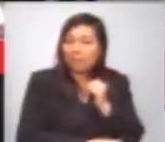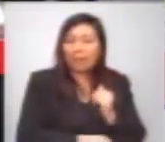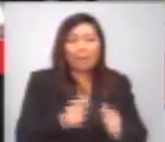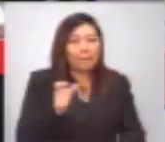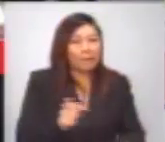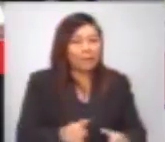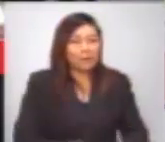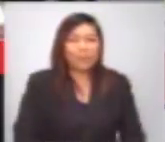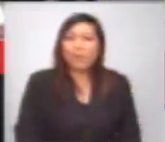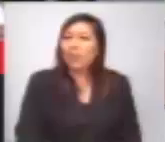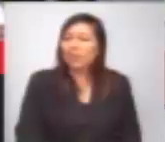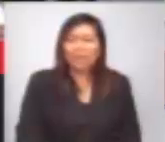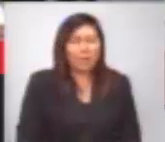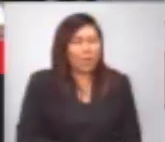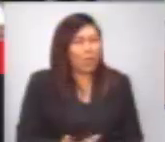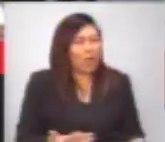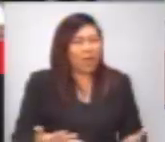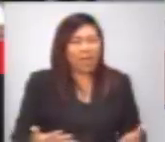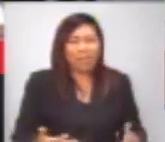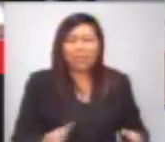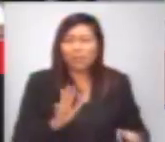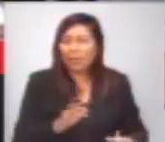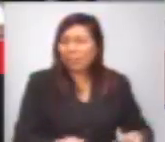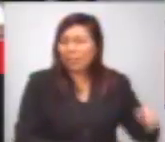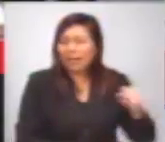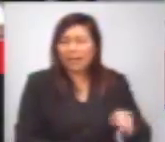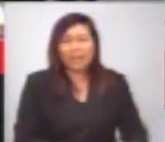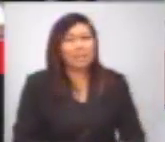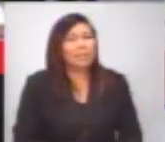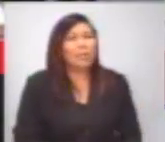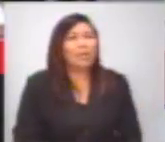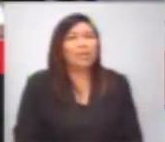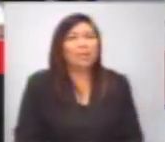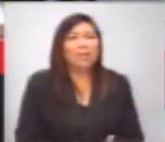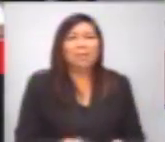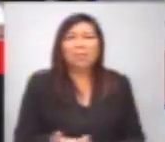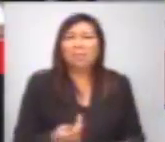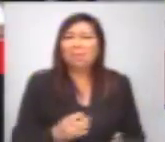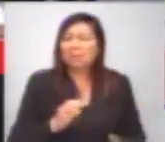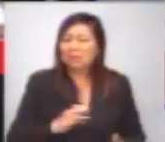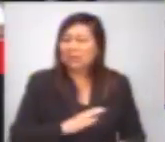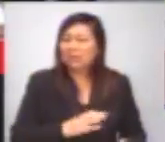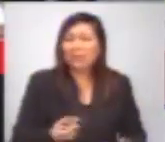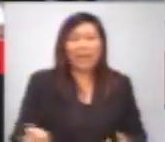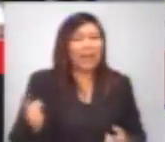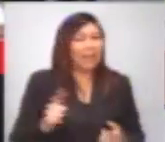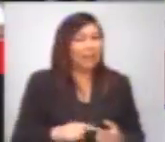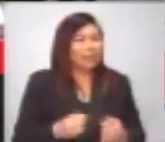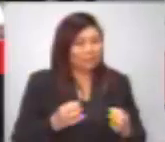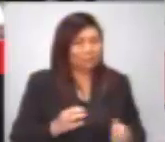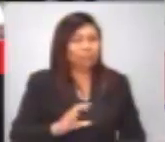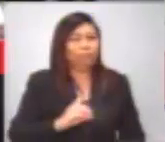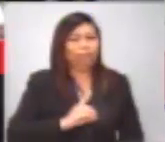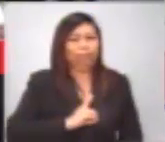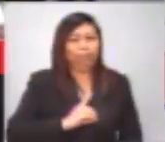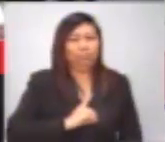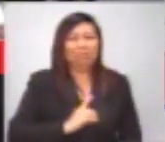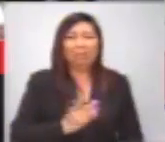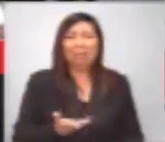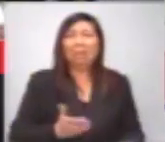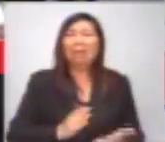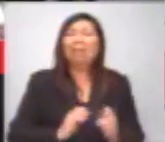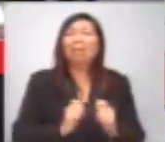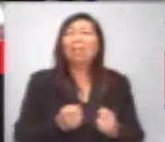por la gente del Perú. No hay derecho que a estos señores que no se han comportado hasta este momento en forma digna, se